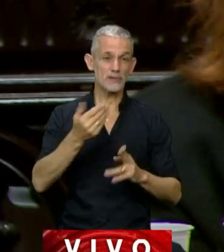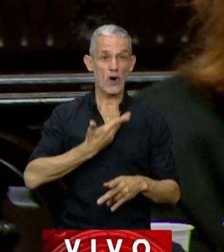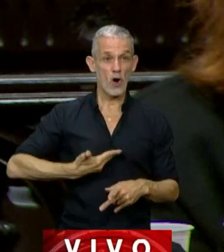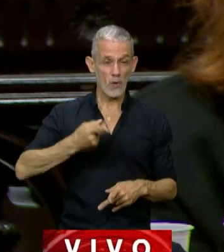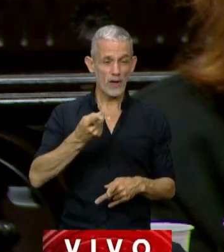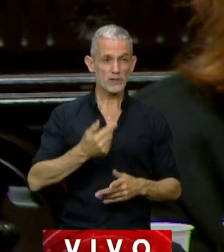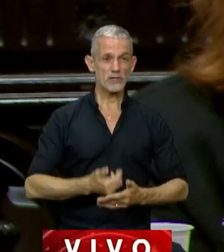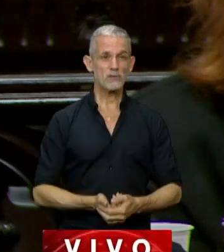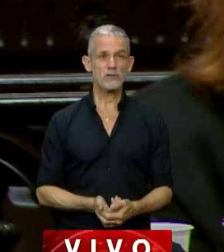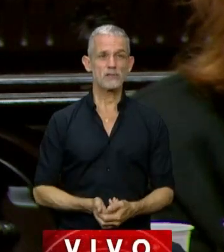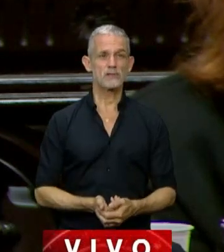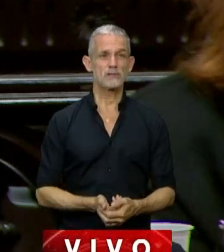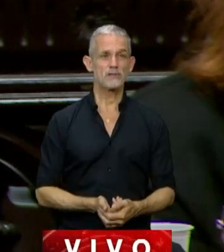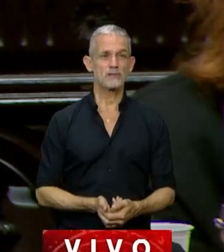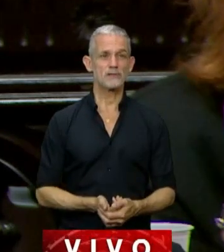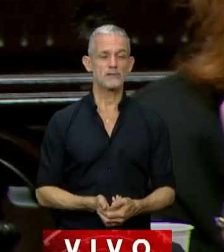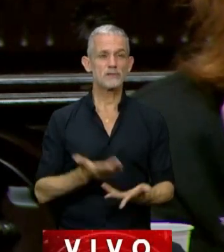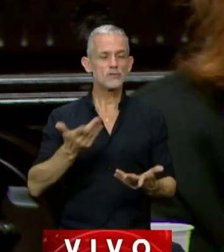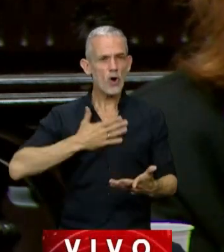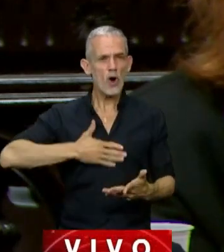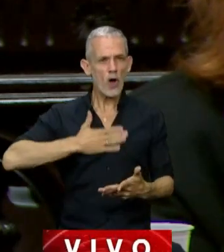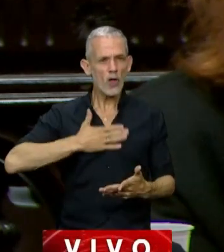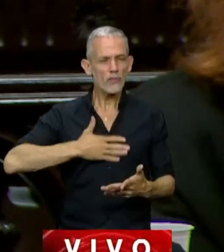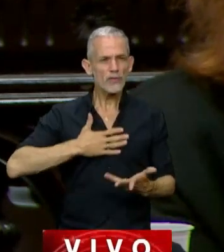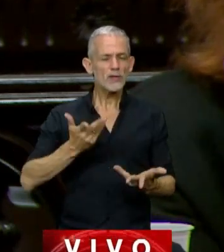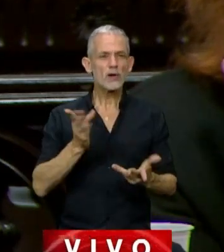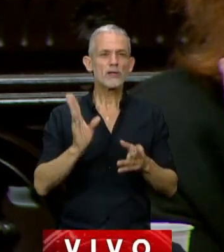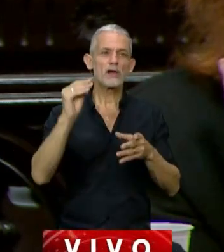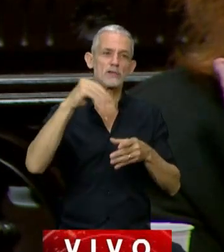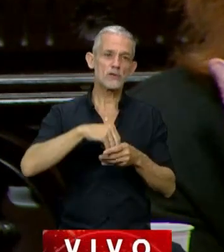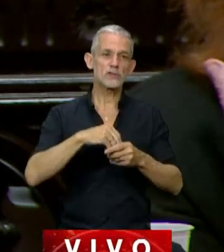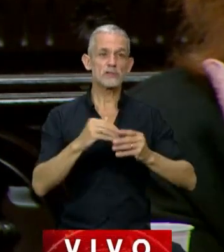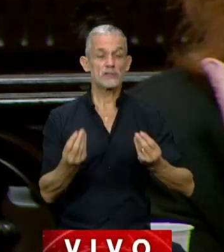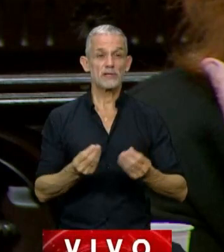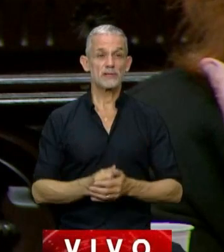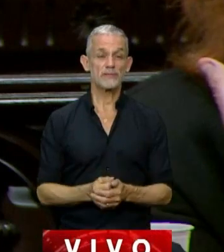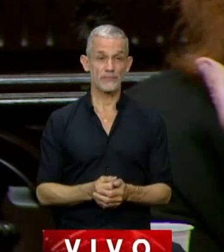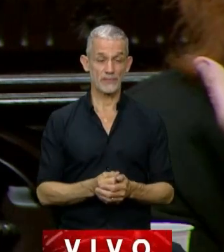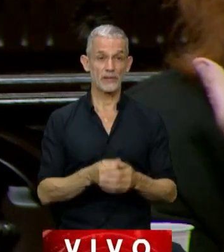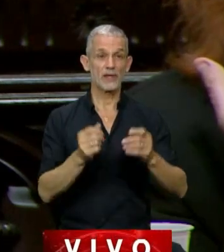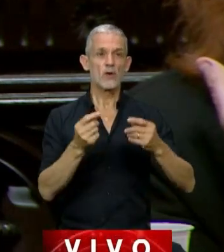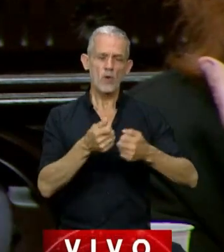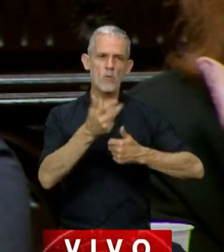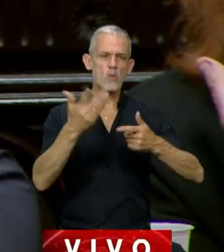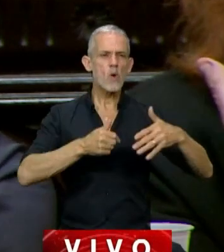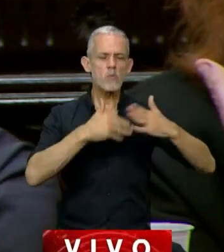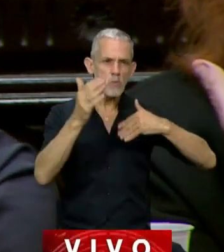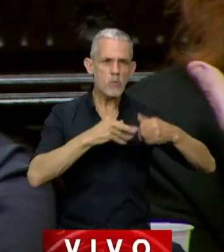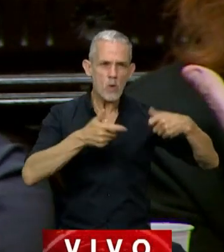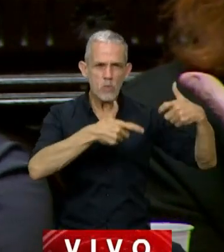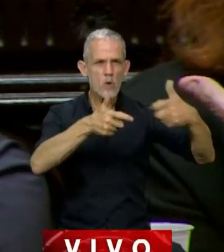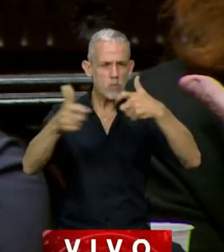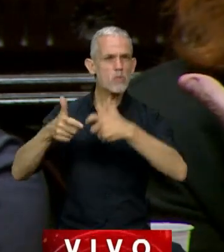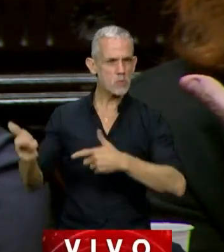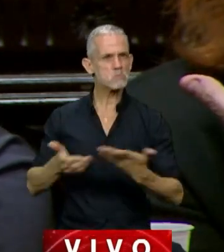gobierno, y celebro la incorporación de numerosa obra pública en